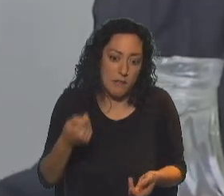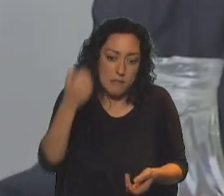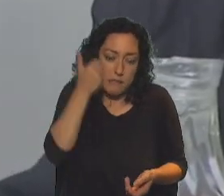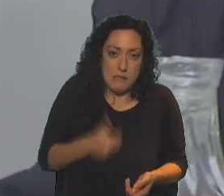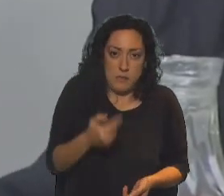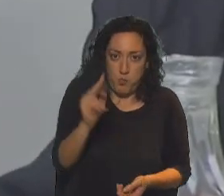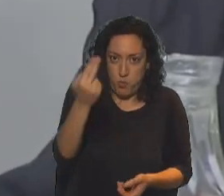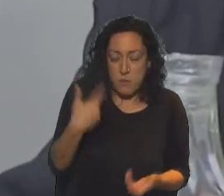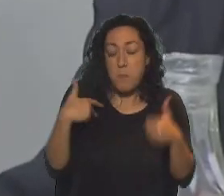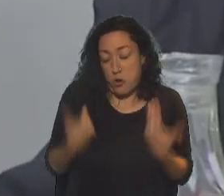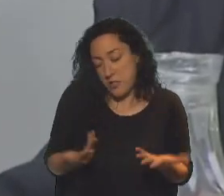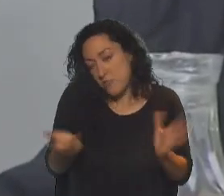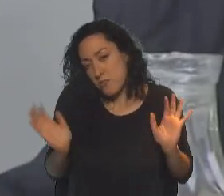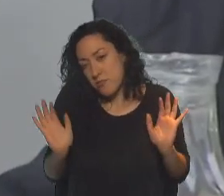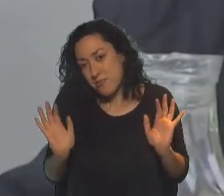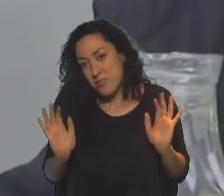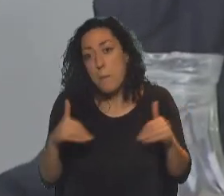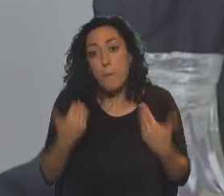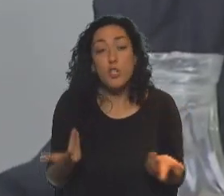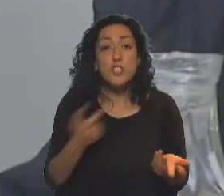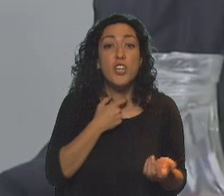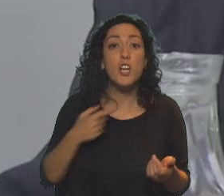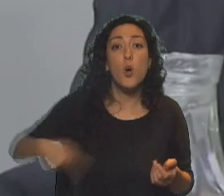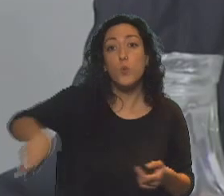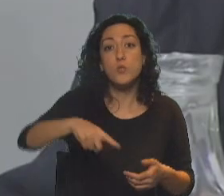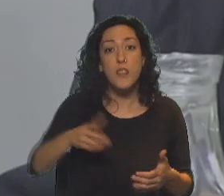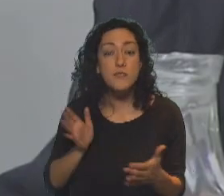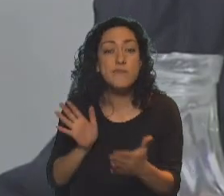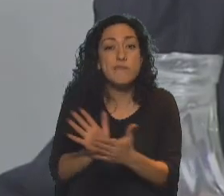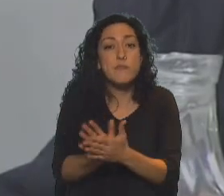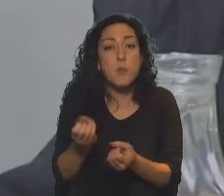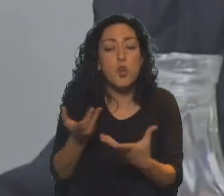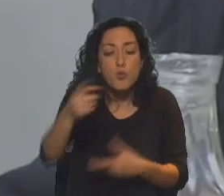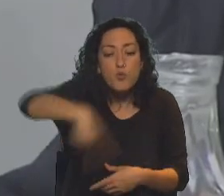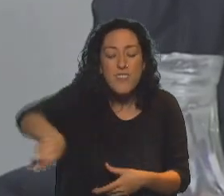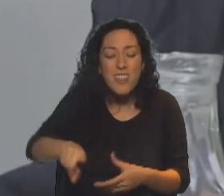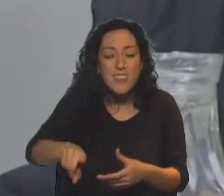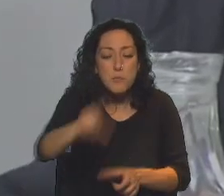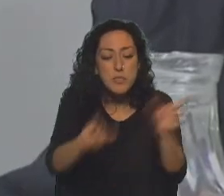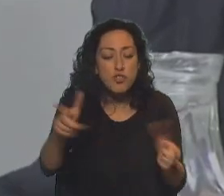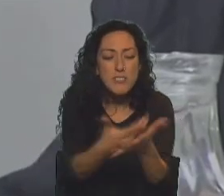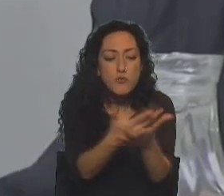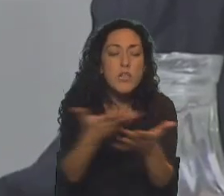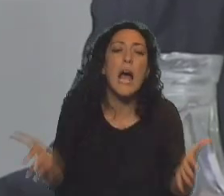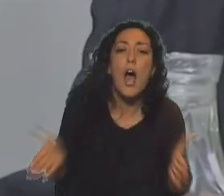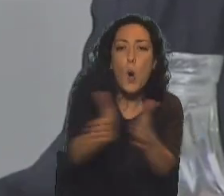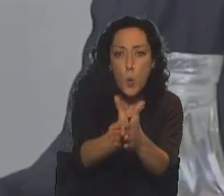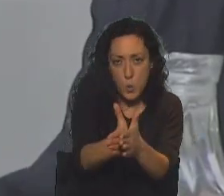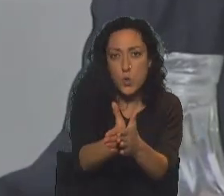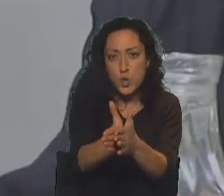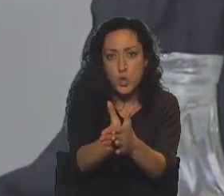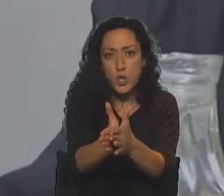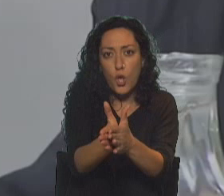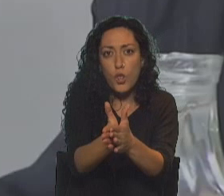eso quería hoy estar con ustedes, porque ustedes están al lado de los que más sufren, están llevando la palabra